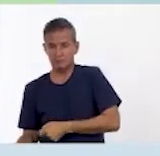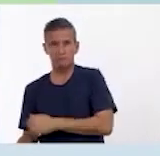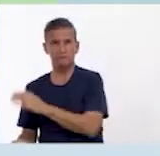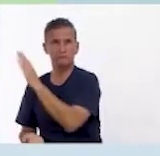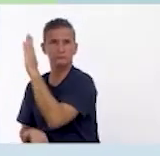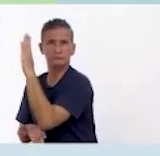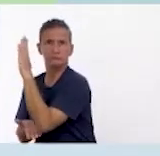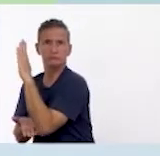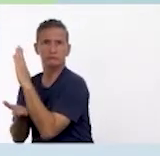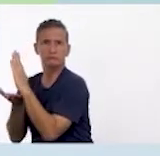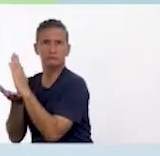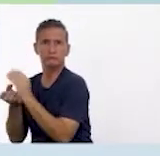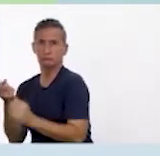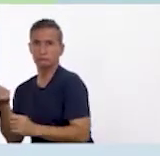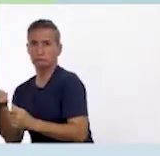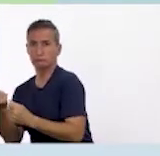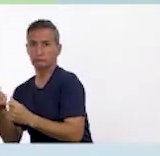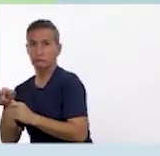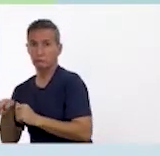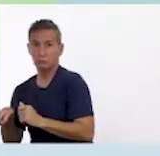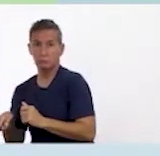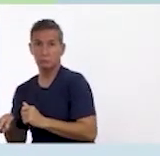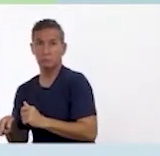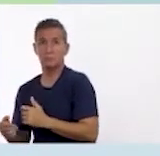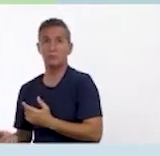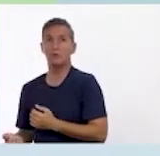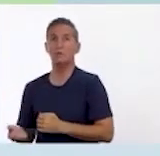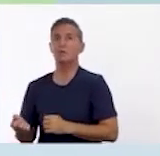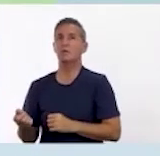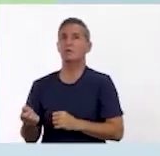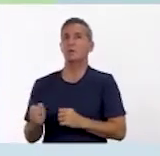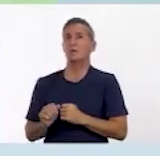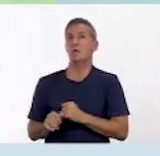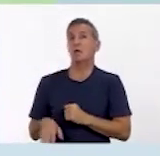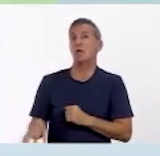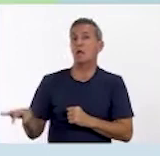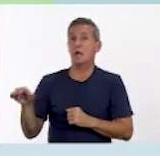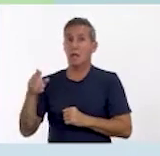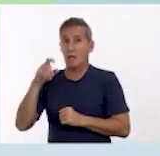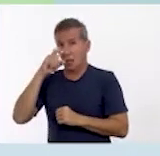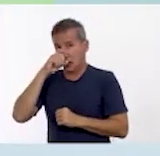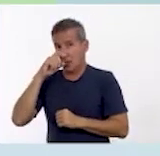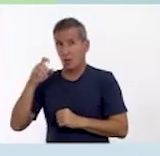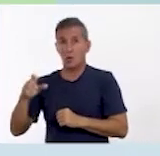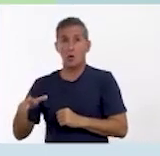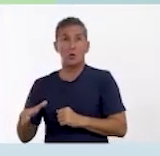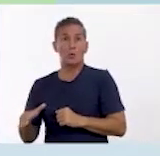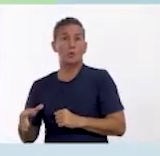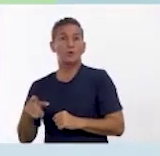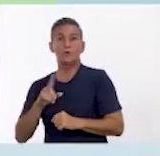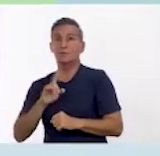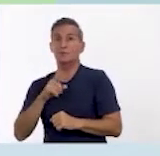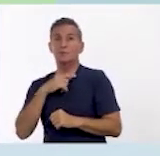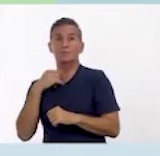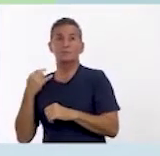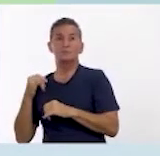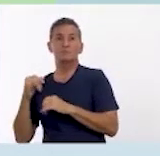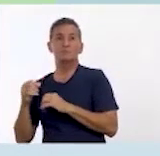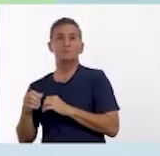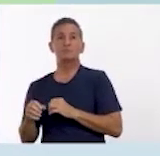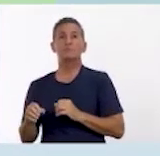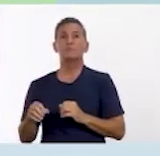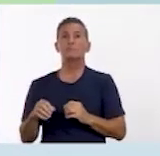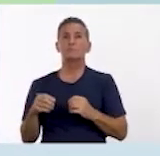La mortalidad infantil es de 7 por 1000. La esperanza de vida es de